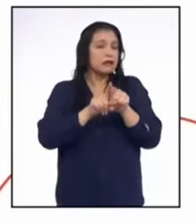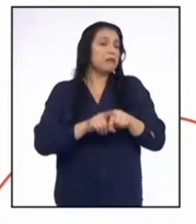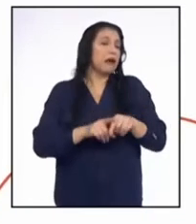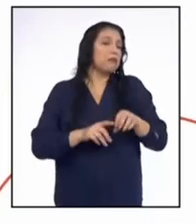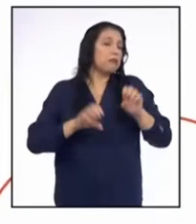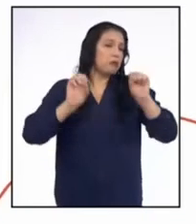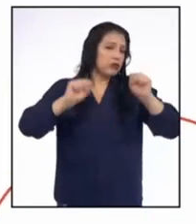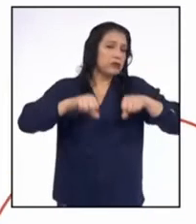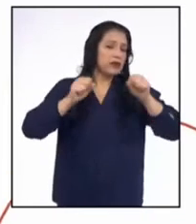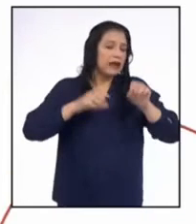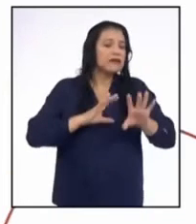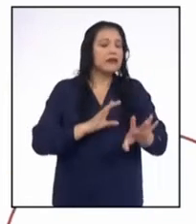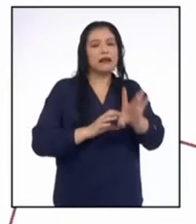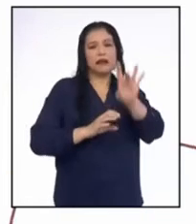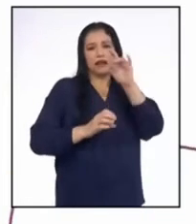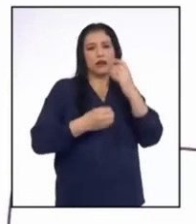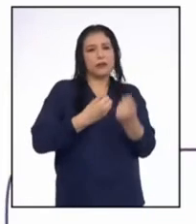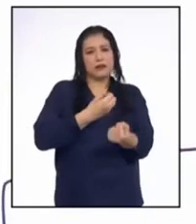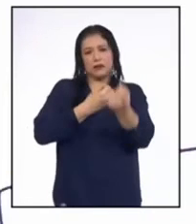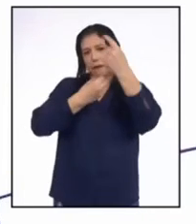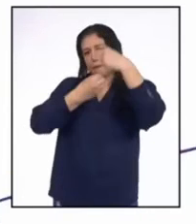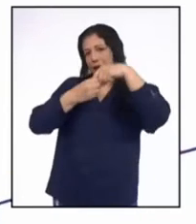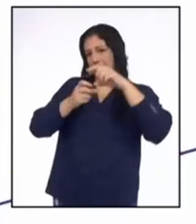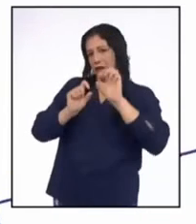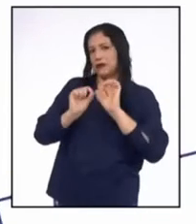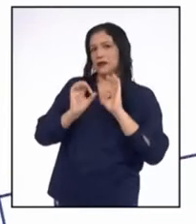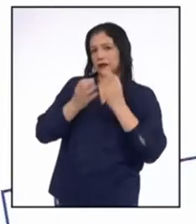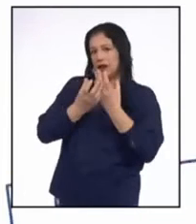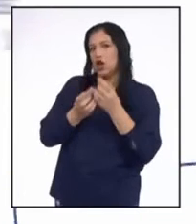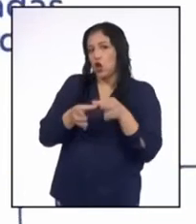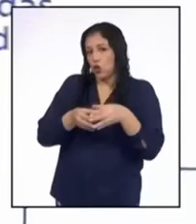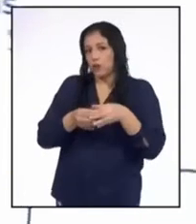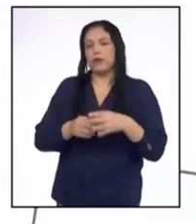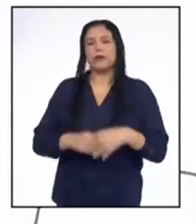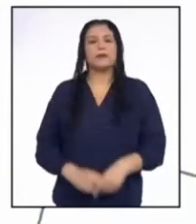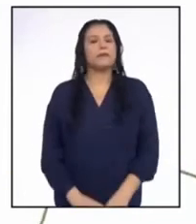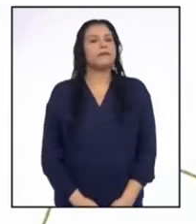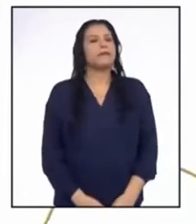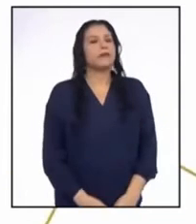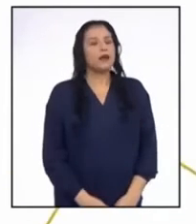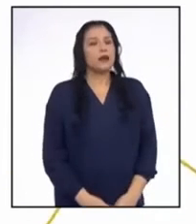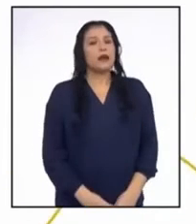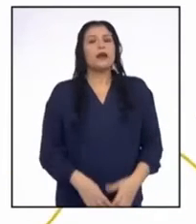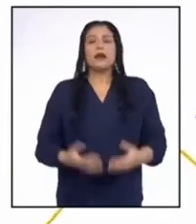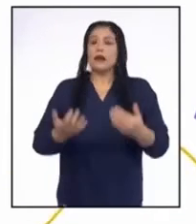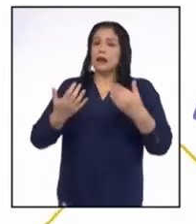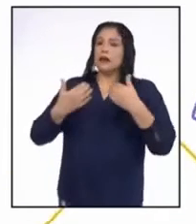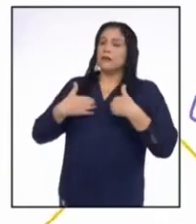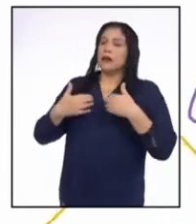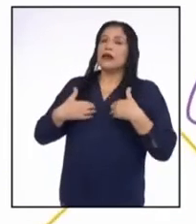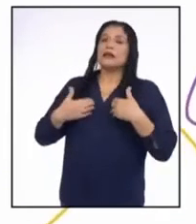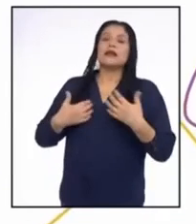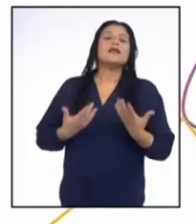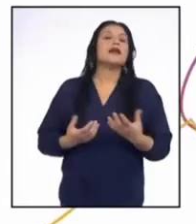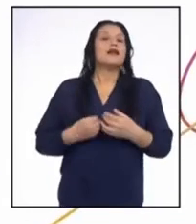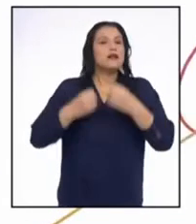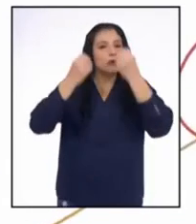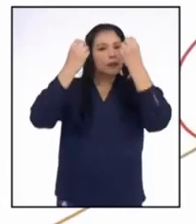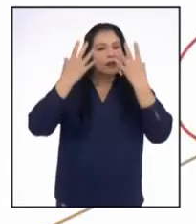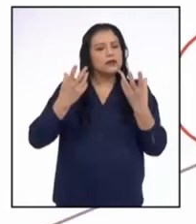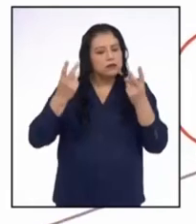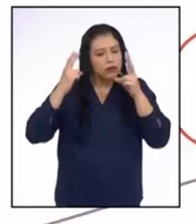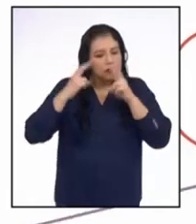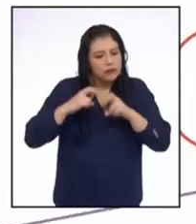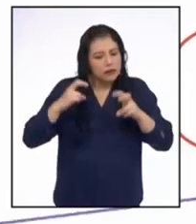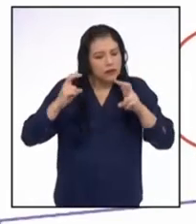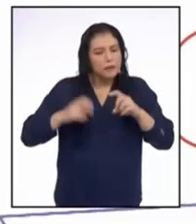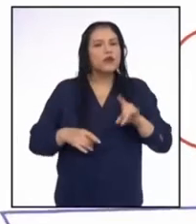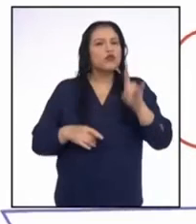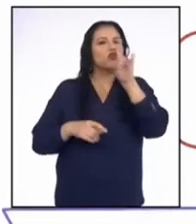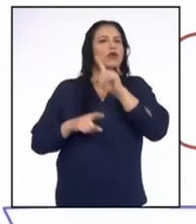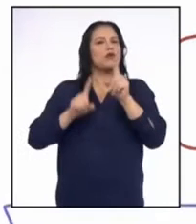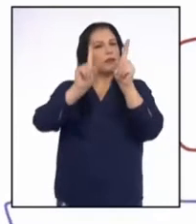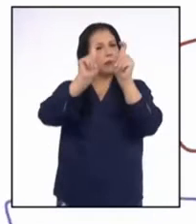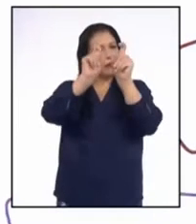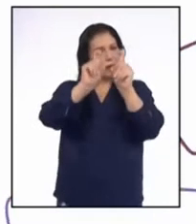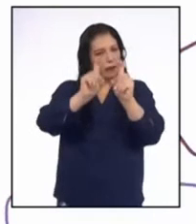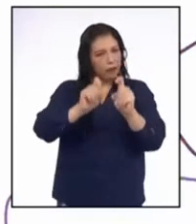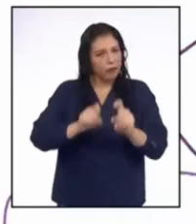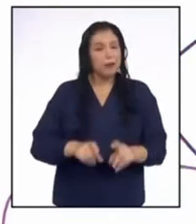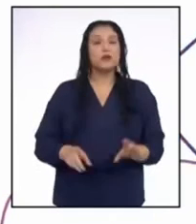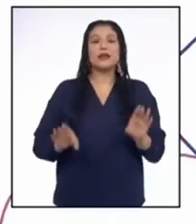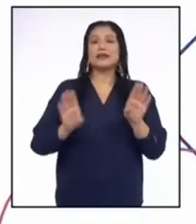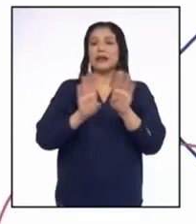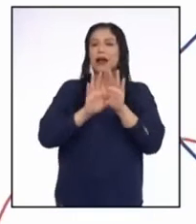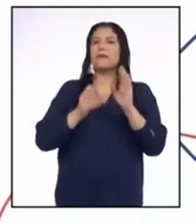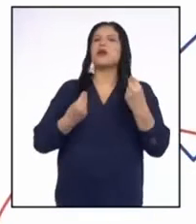de ser elegido para formar parte de la muestra. Para la obtención de los datos del estudio, se usó una encuesta con preguntas